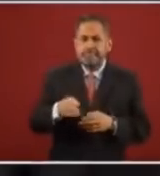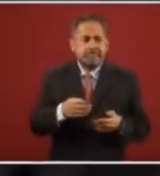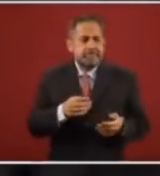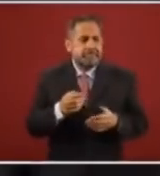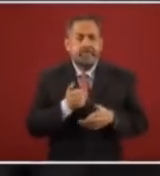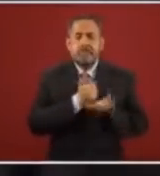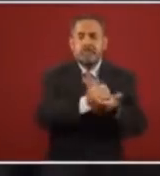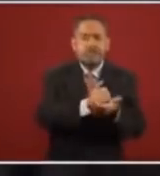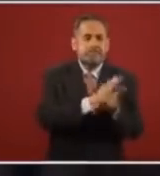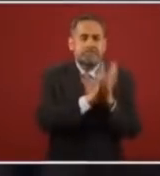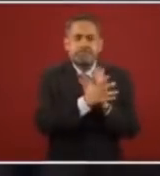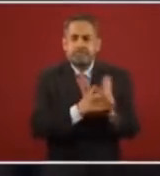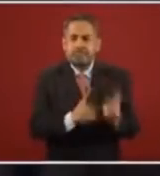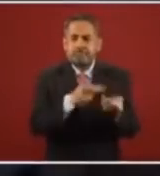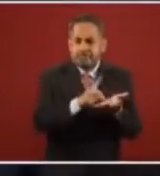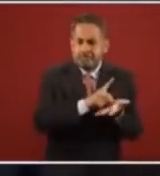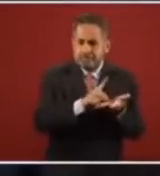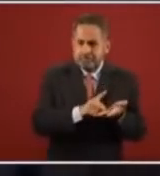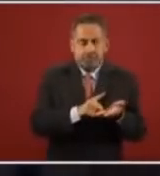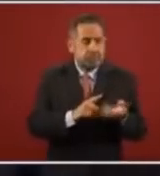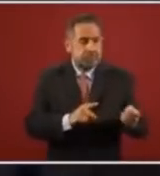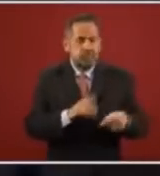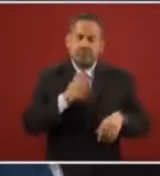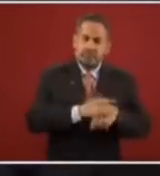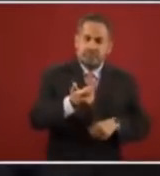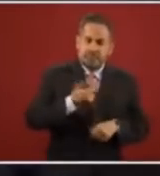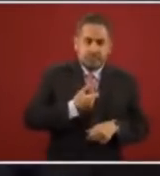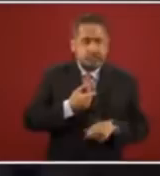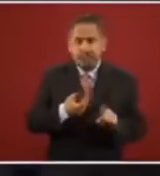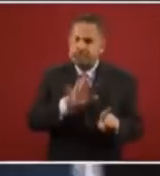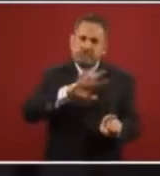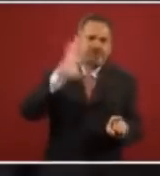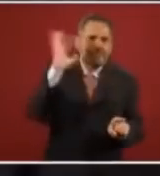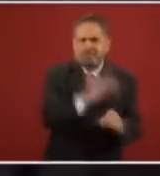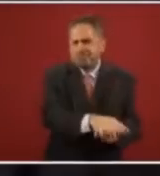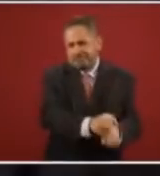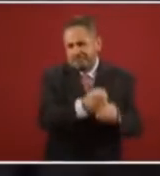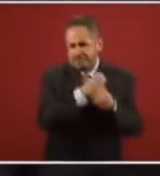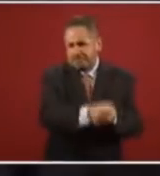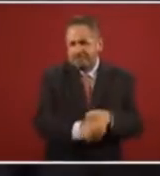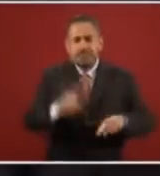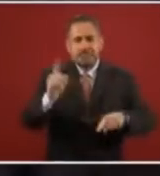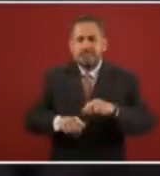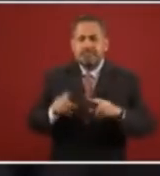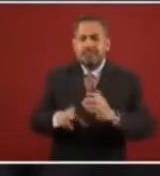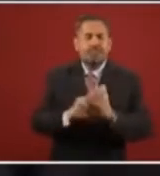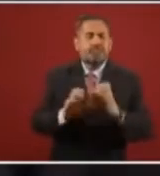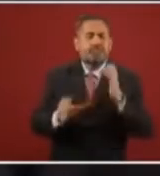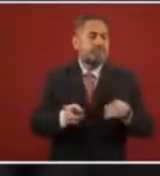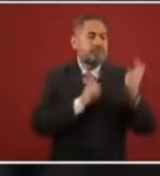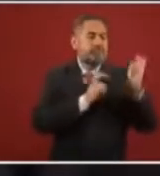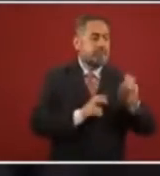narcotraficantes. Como les falló y les quiso pedir más dinero, lo golpearon, le quitaron la camioneta y el cuate dijo que había